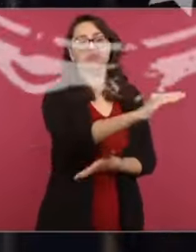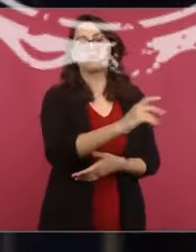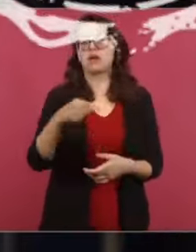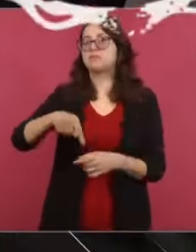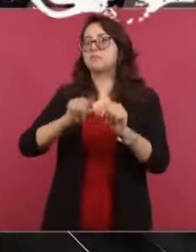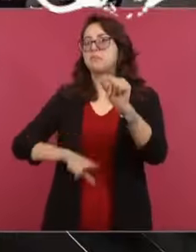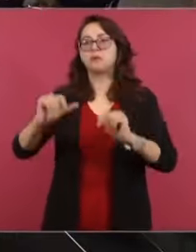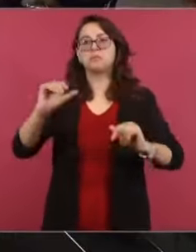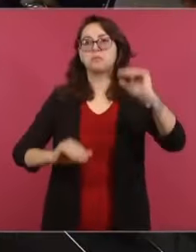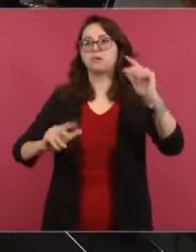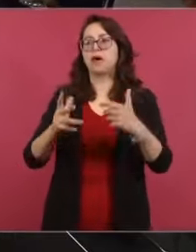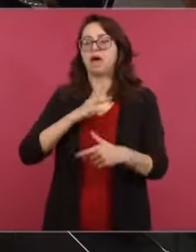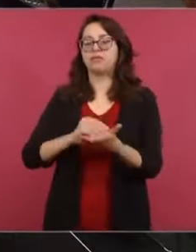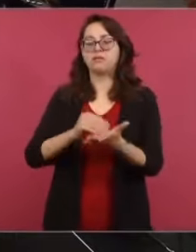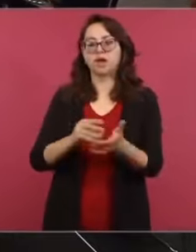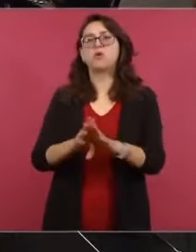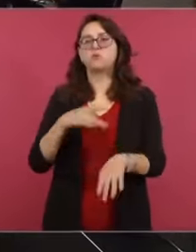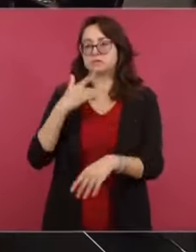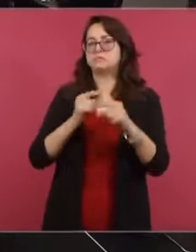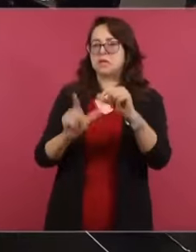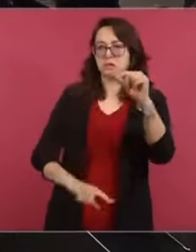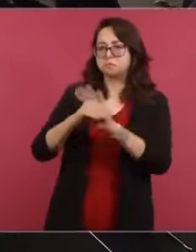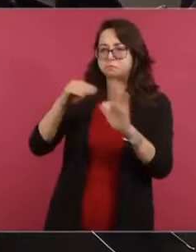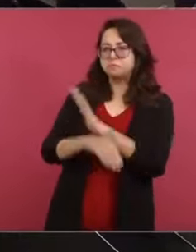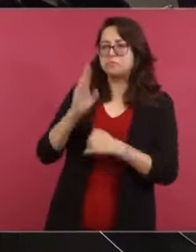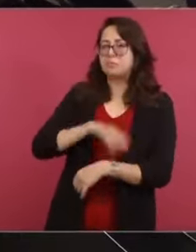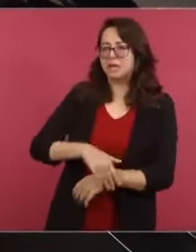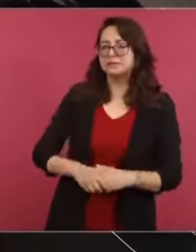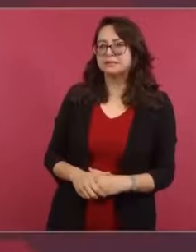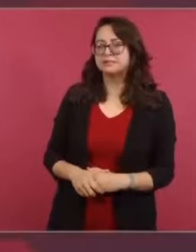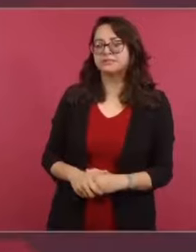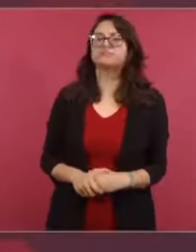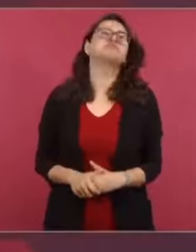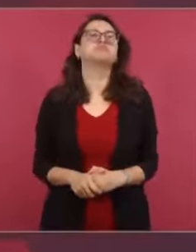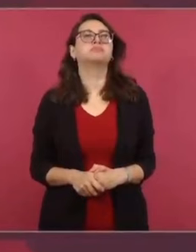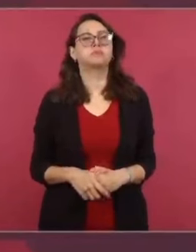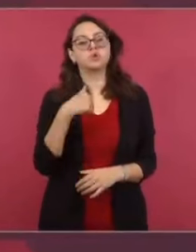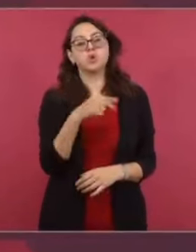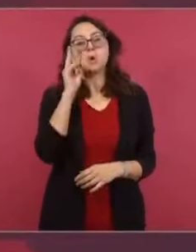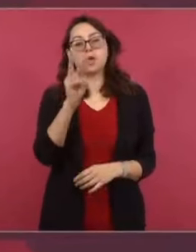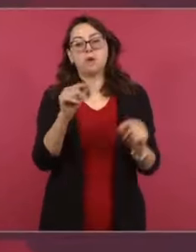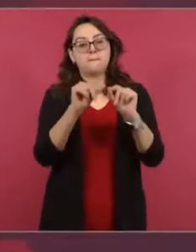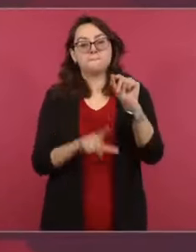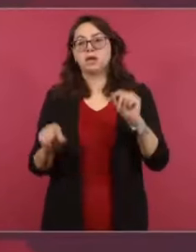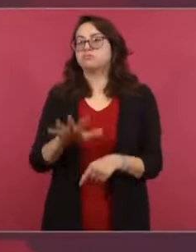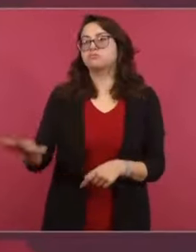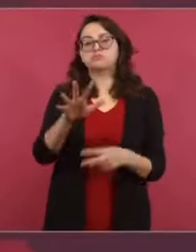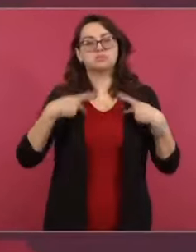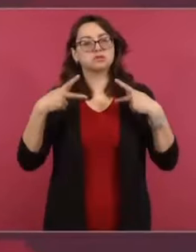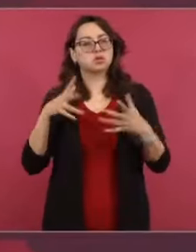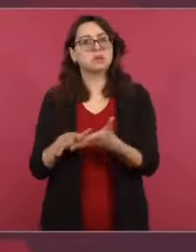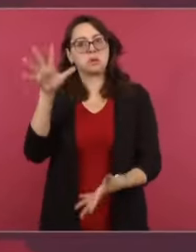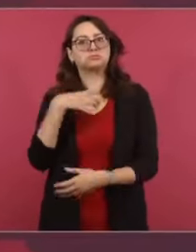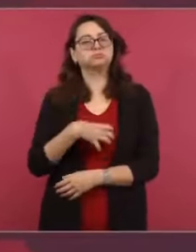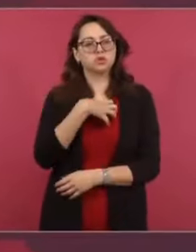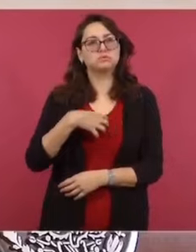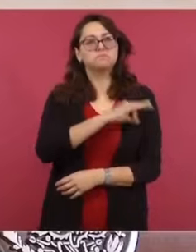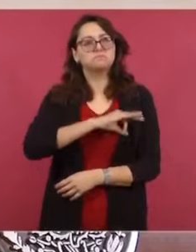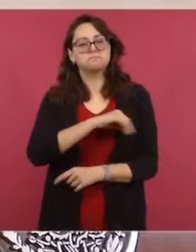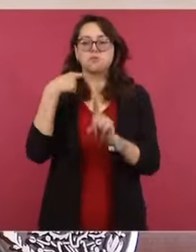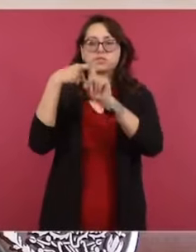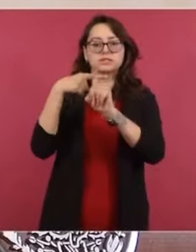¿Qué México ve usted hoy? Esa sería pues mi pregunta. Yo veo mucho optimismo en el pueblo de México. Y diría que la gente está contenta,